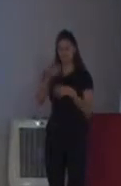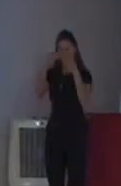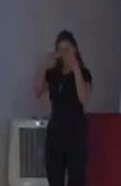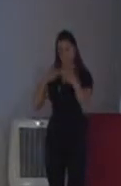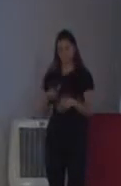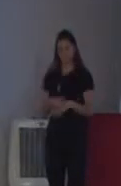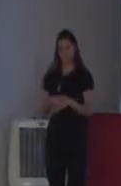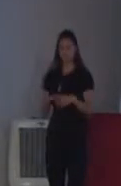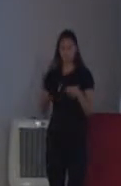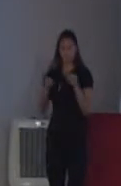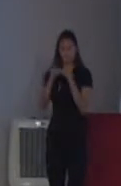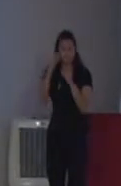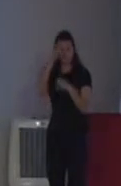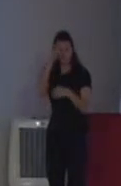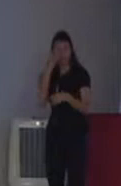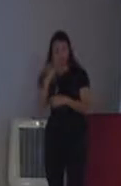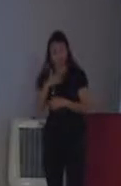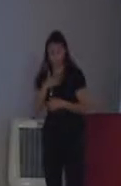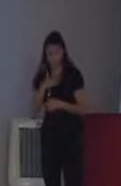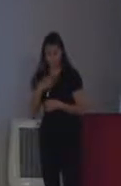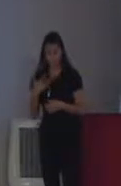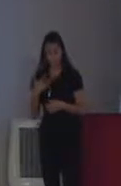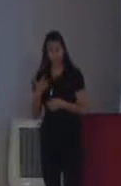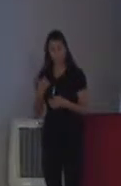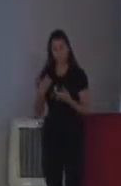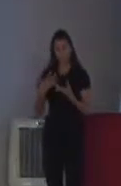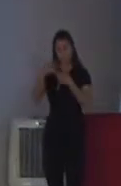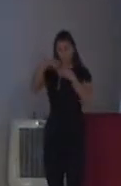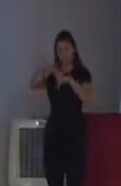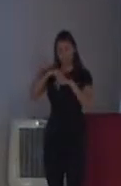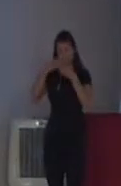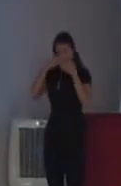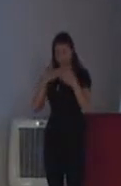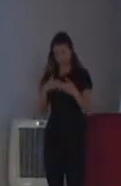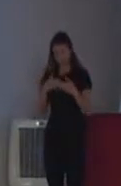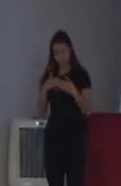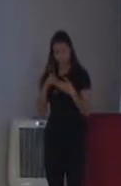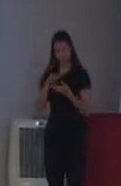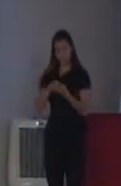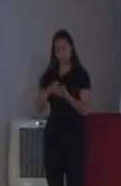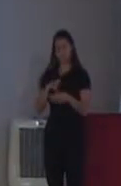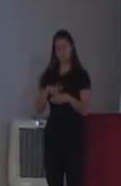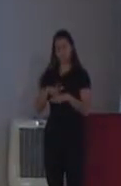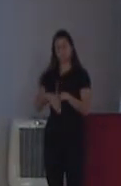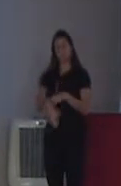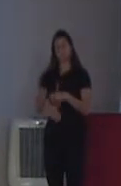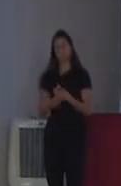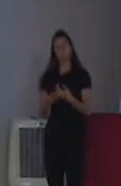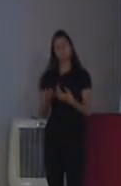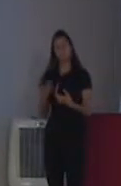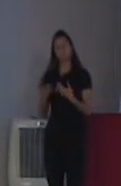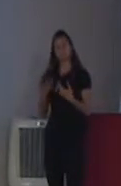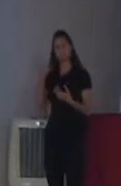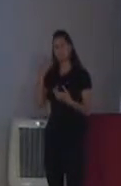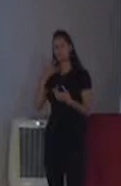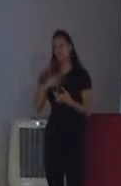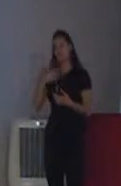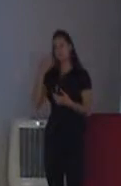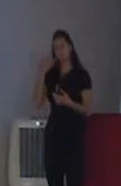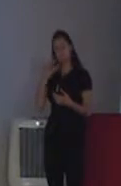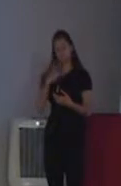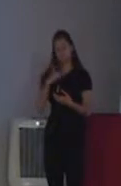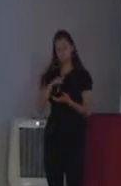otras cosas porque para mí el haber adquirido una discapacidad me implicó y me viene implicando todos los días un